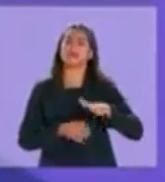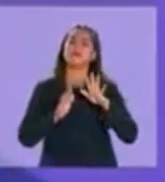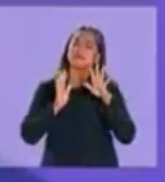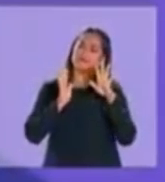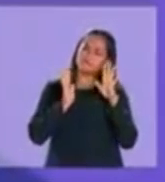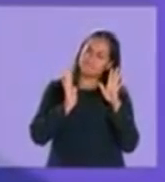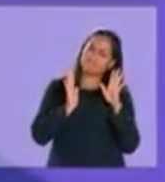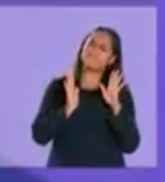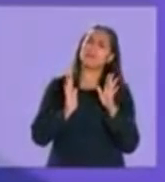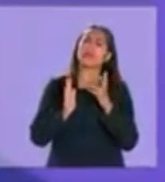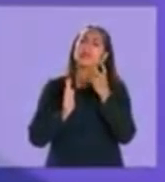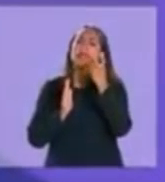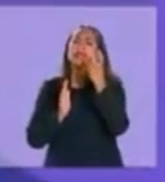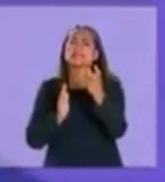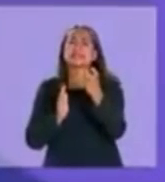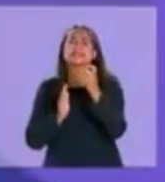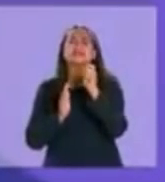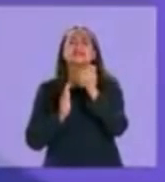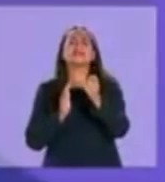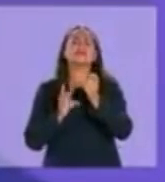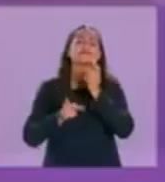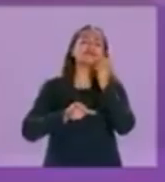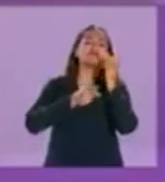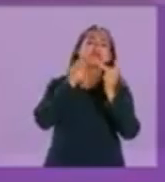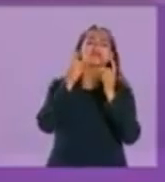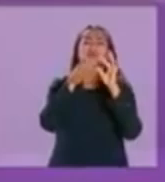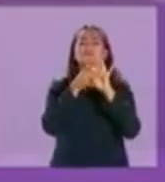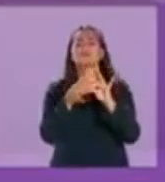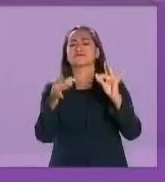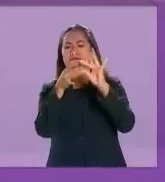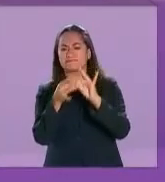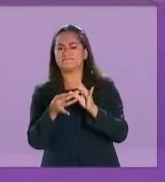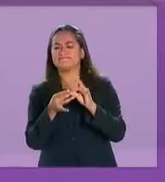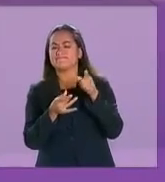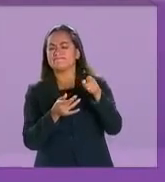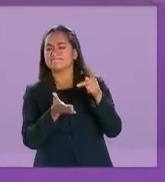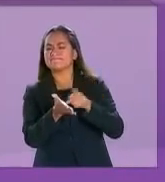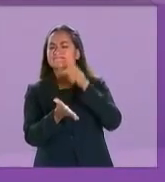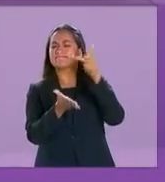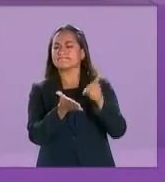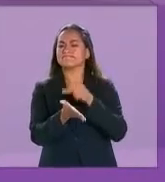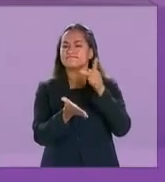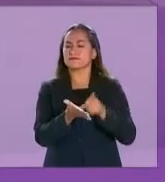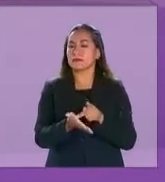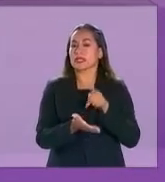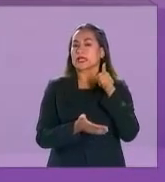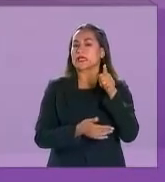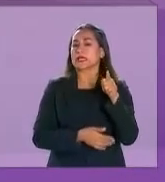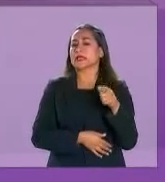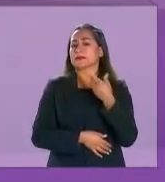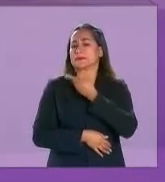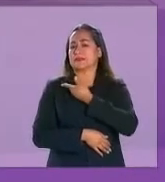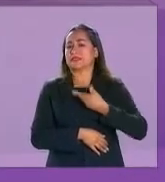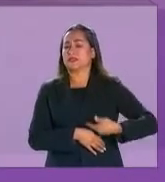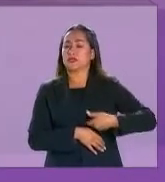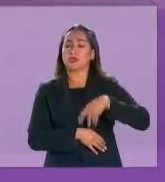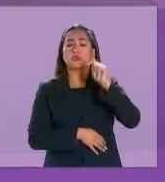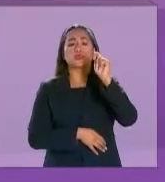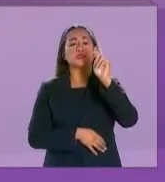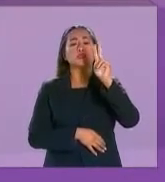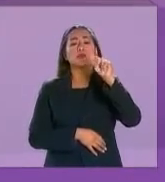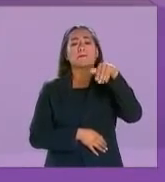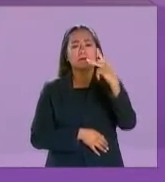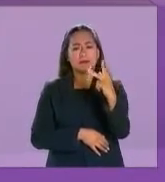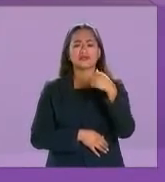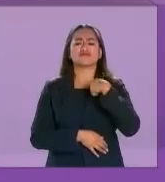ha manifestado algunas ocasiones el presidente de donald trump en esto coincide